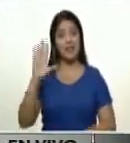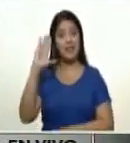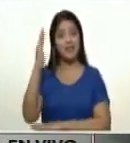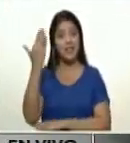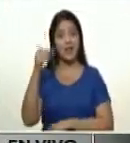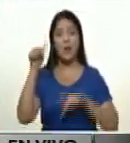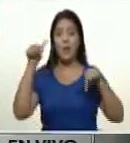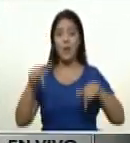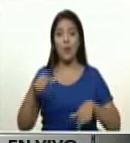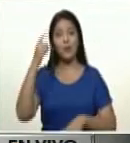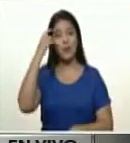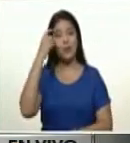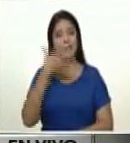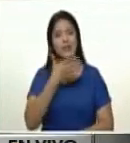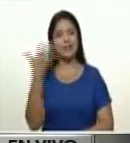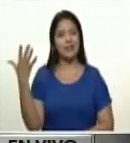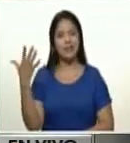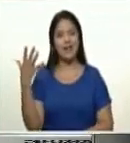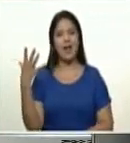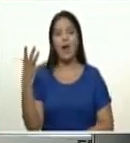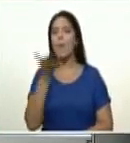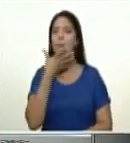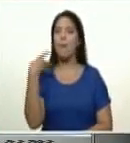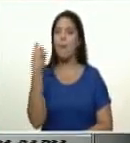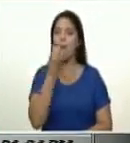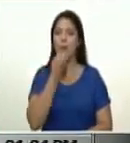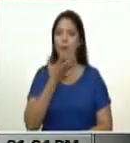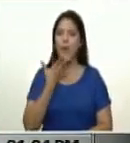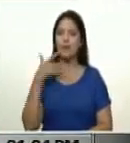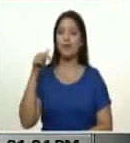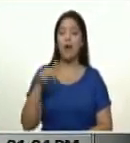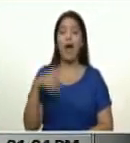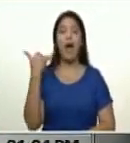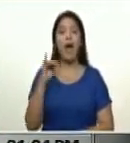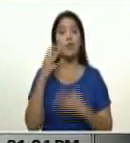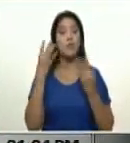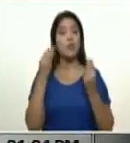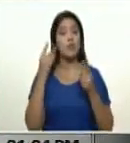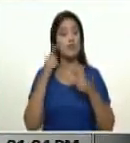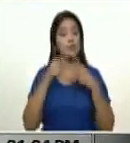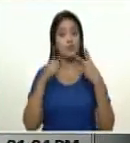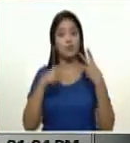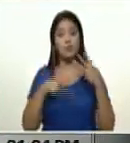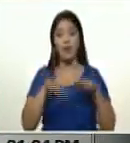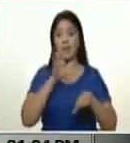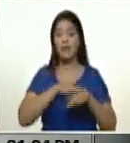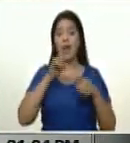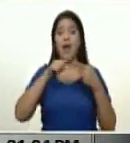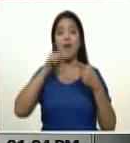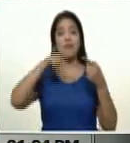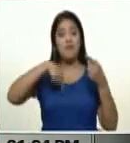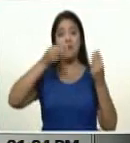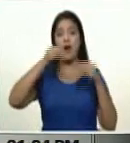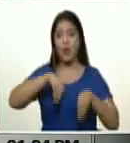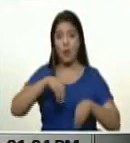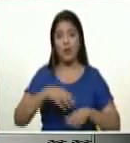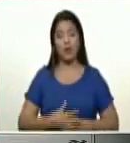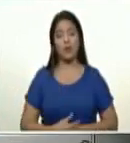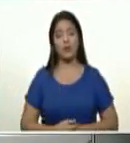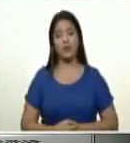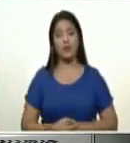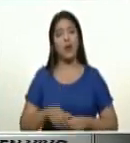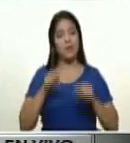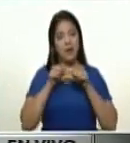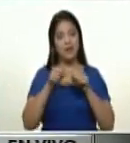día, un telemaratón bonito. Hay muchos anuncios, hay la firma de varios convenios para